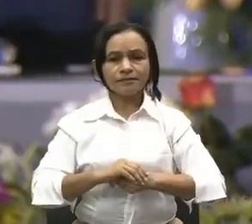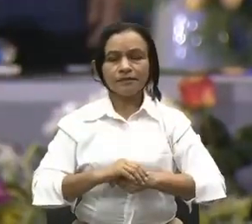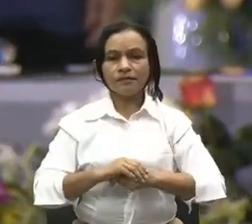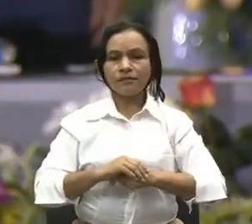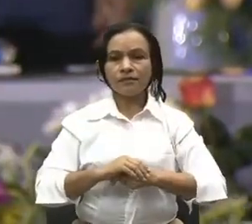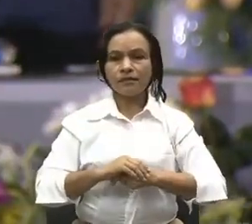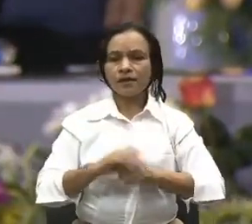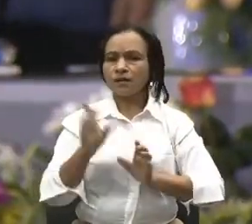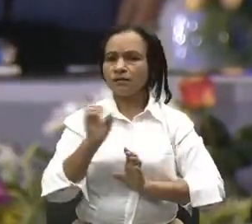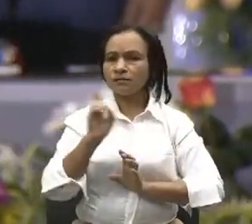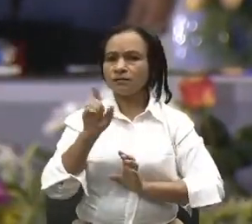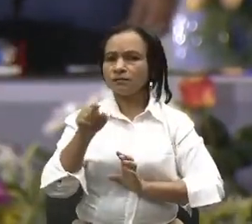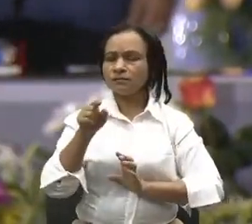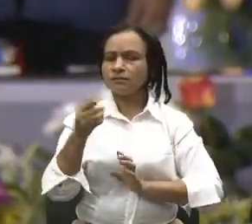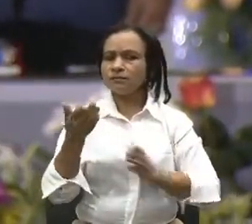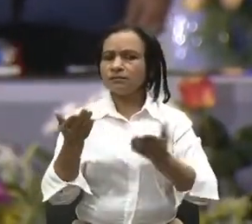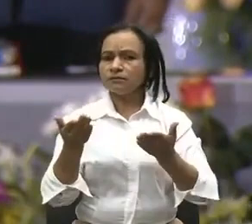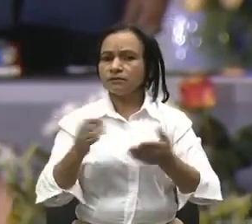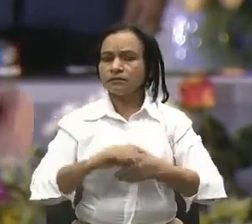donde